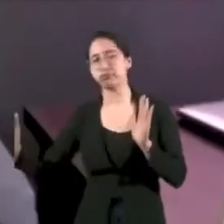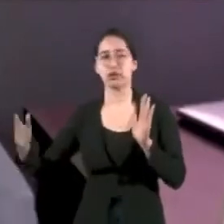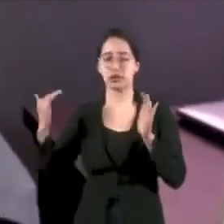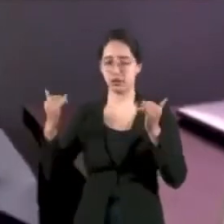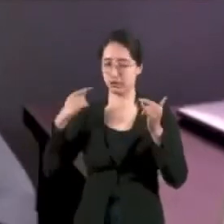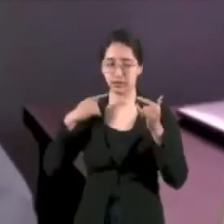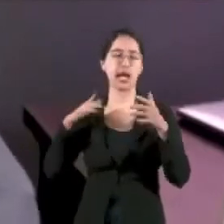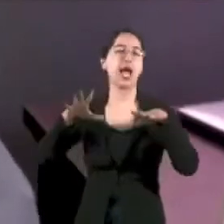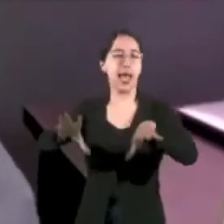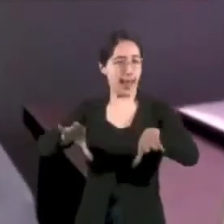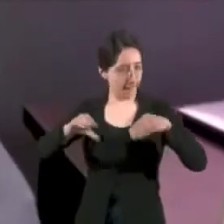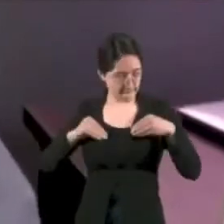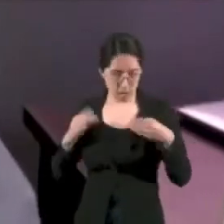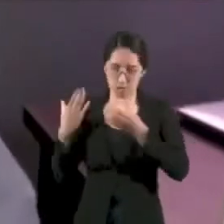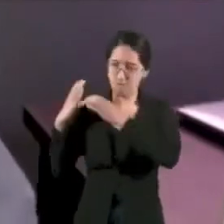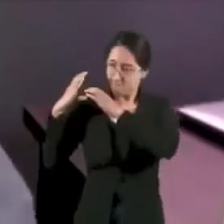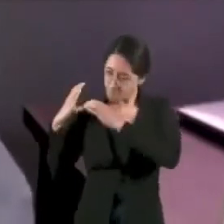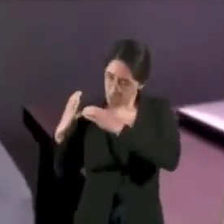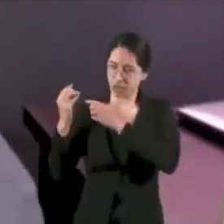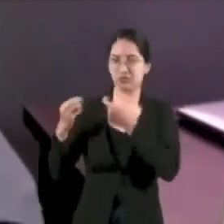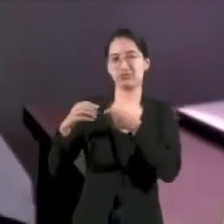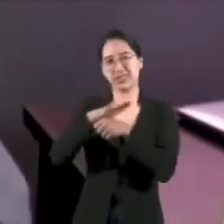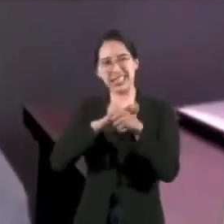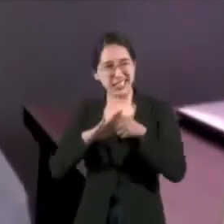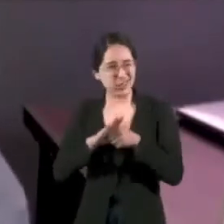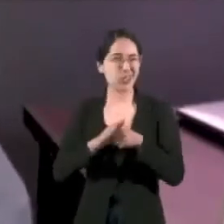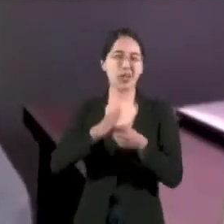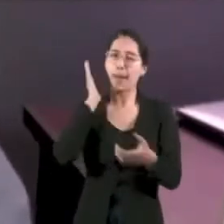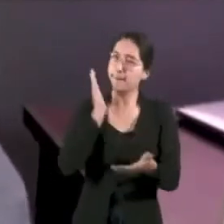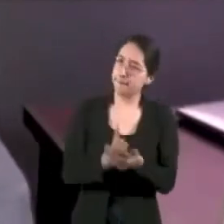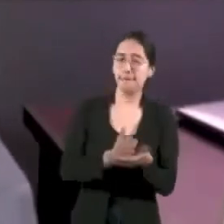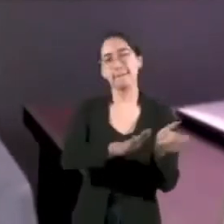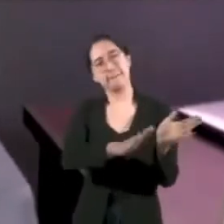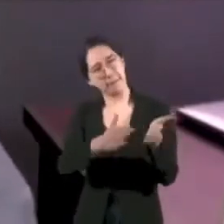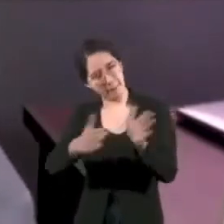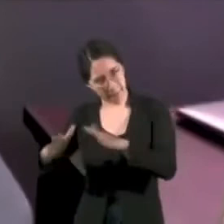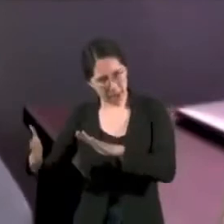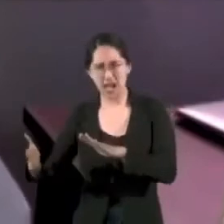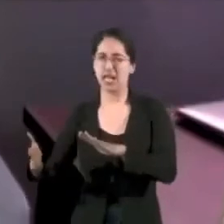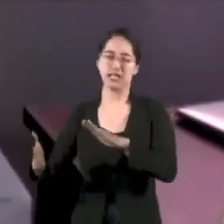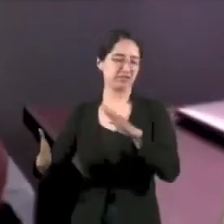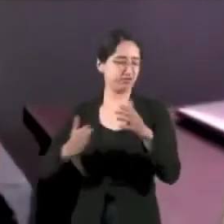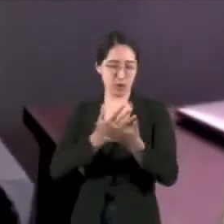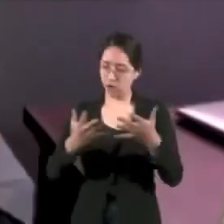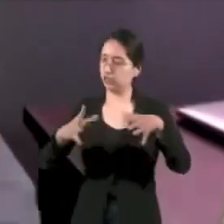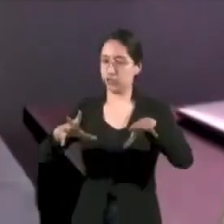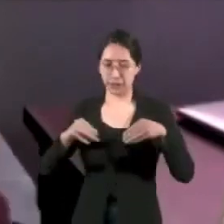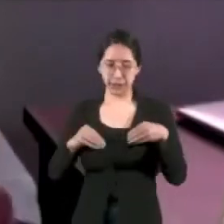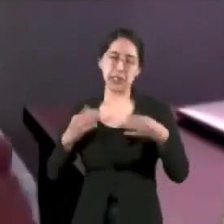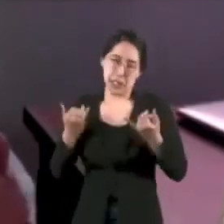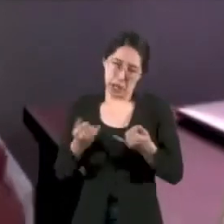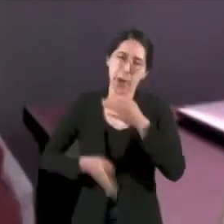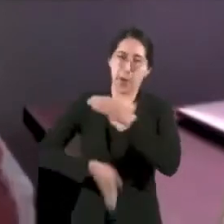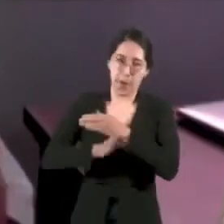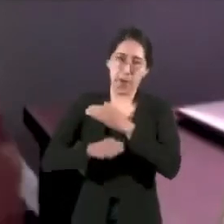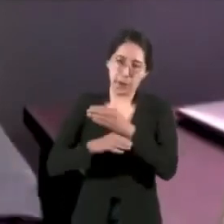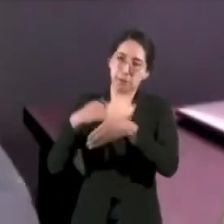toda esta carga de hechos, de crímenes, y ahí estamos en eso. ¿Por qué